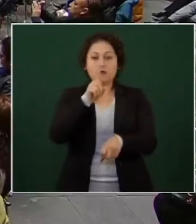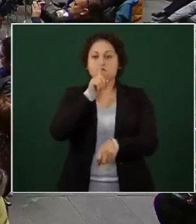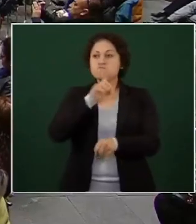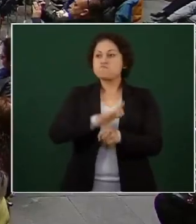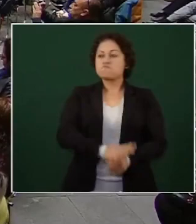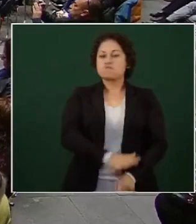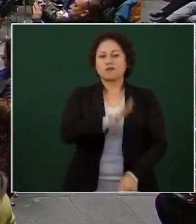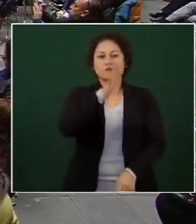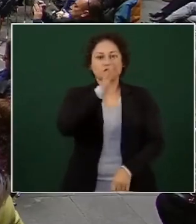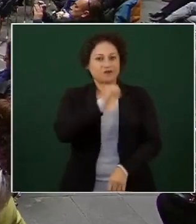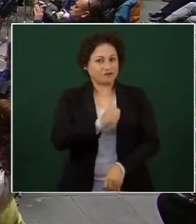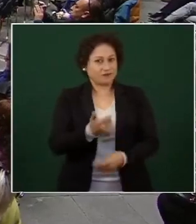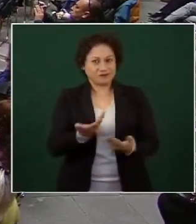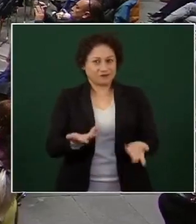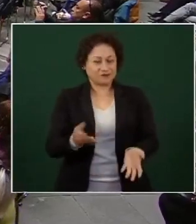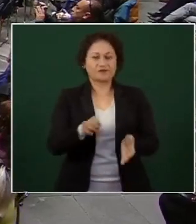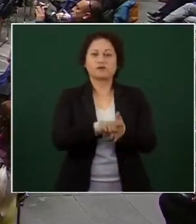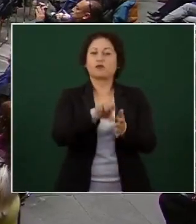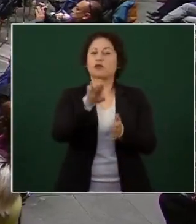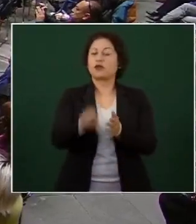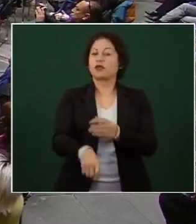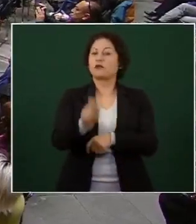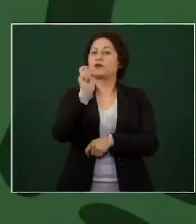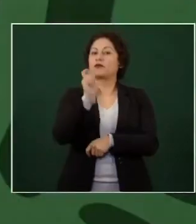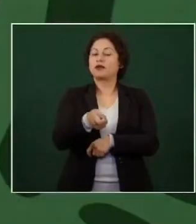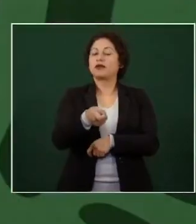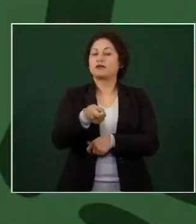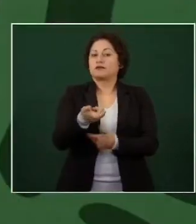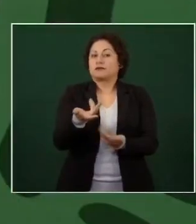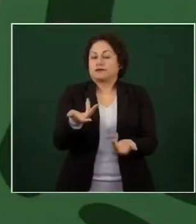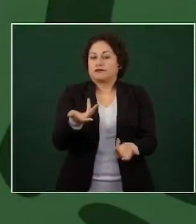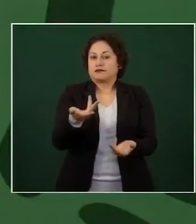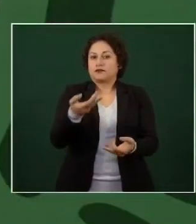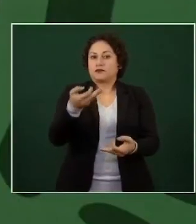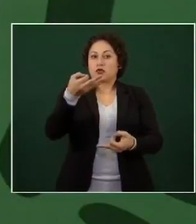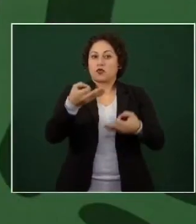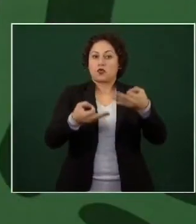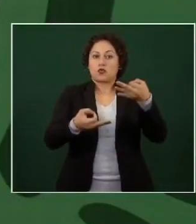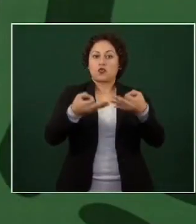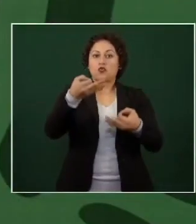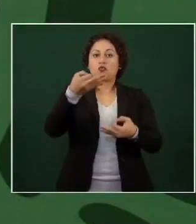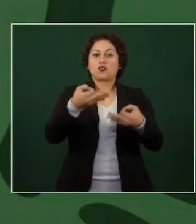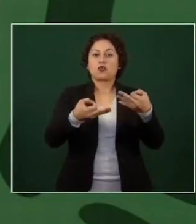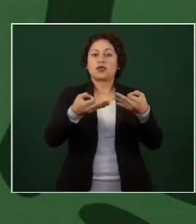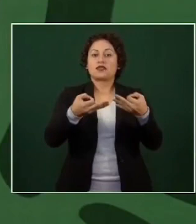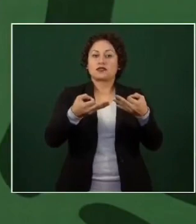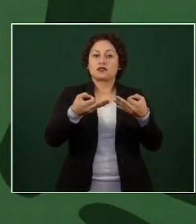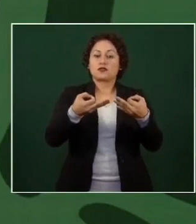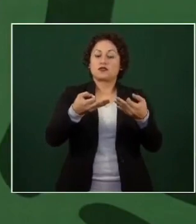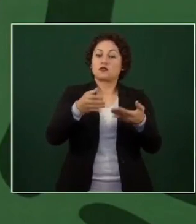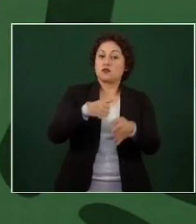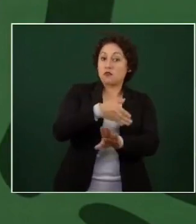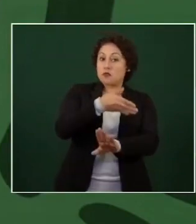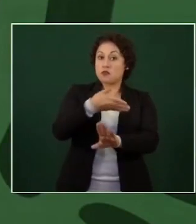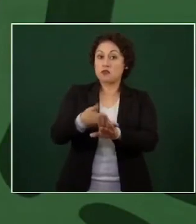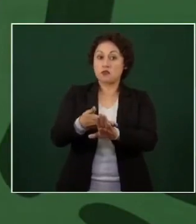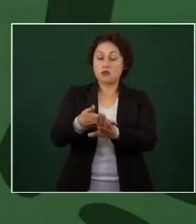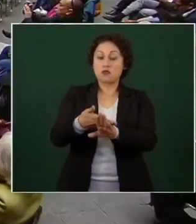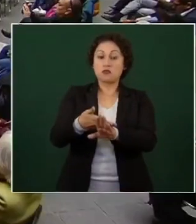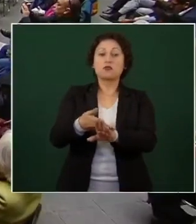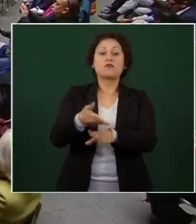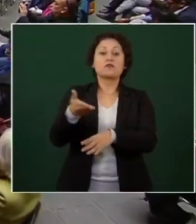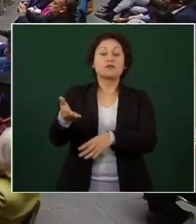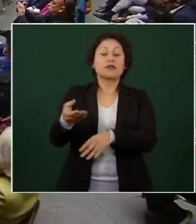hablando de un juicio en contra del secretario